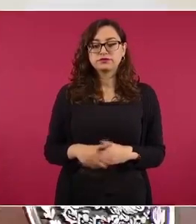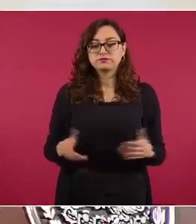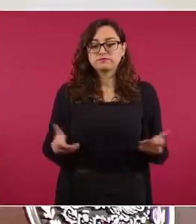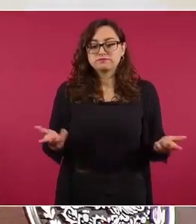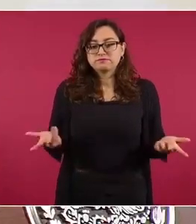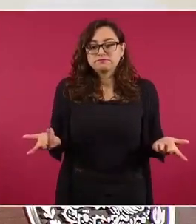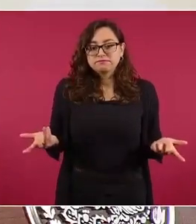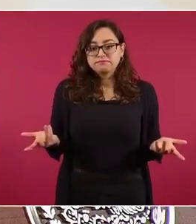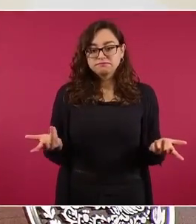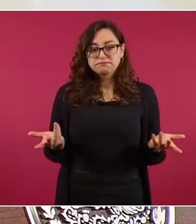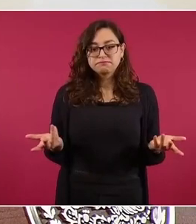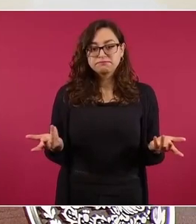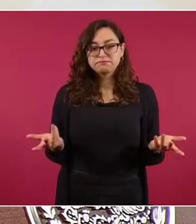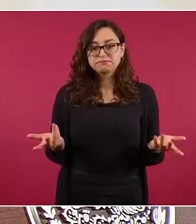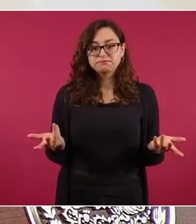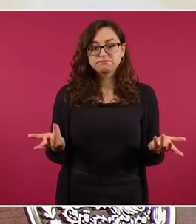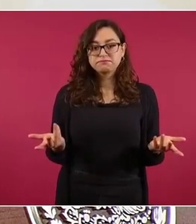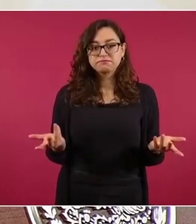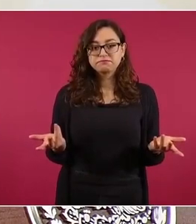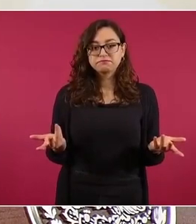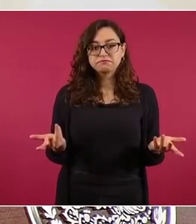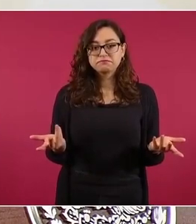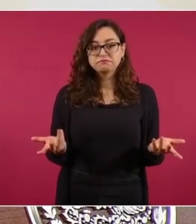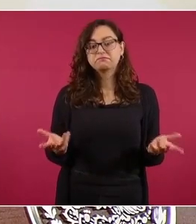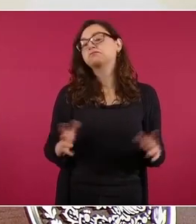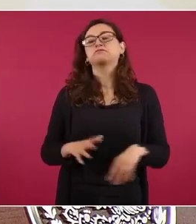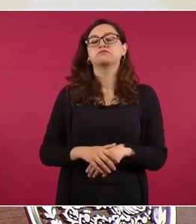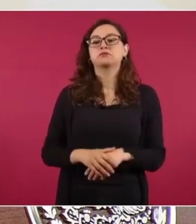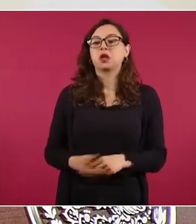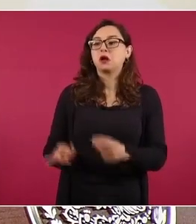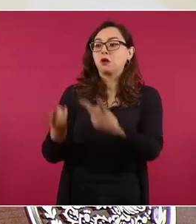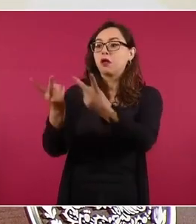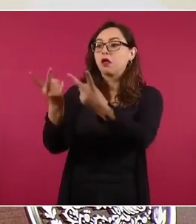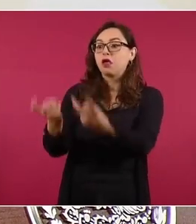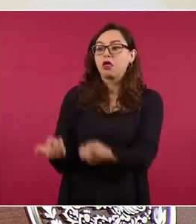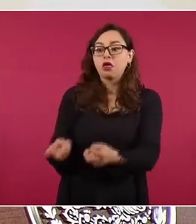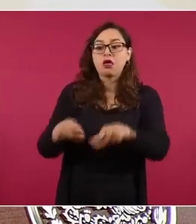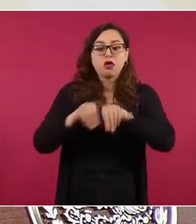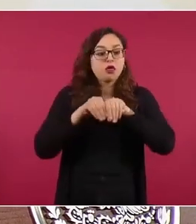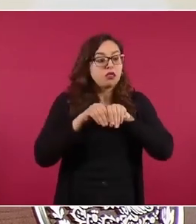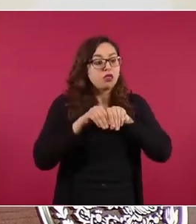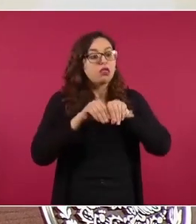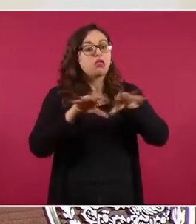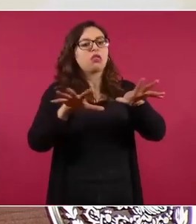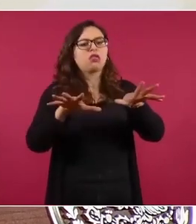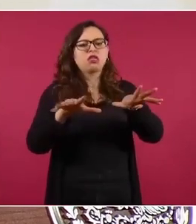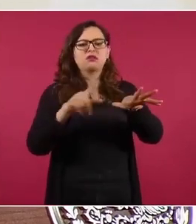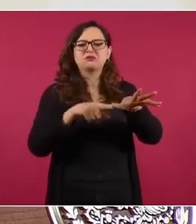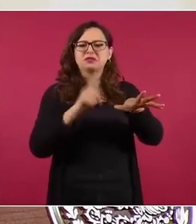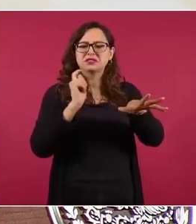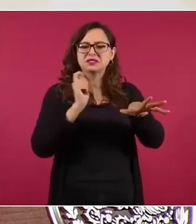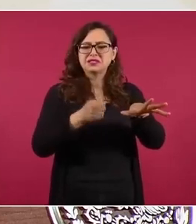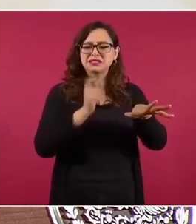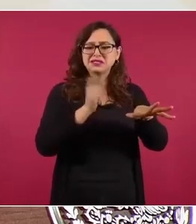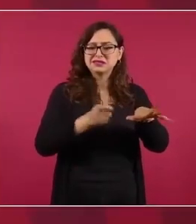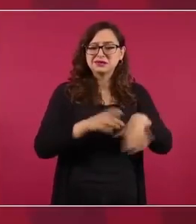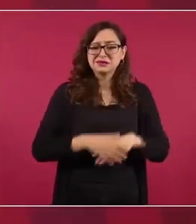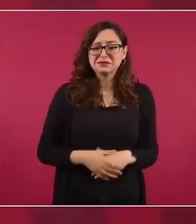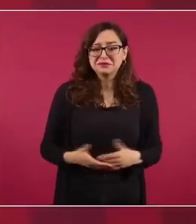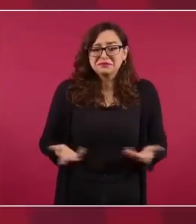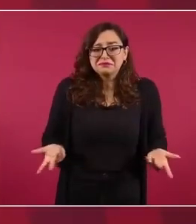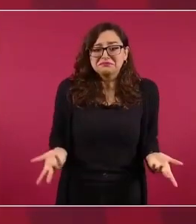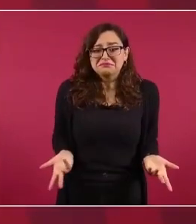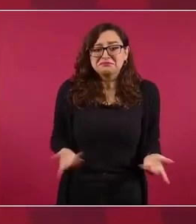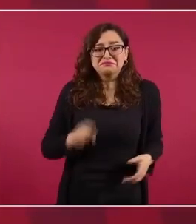Ahora, ¿qué es lo que dan a conocer? Pues lo que es de dominio